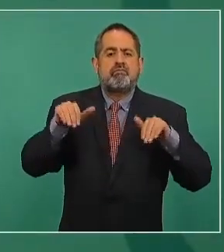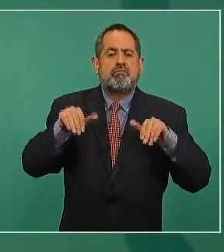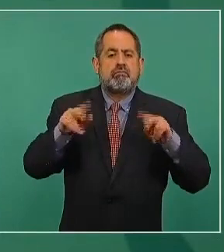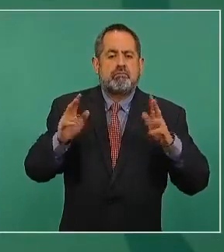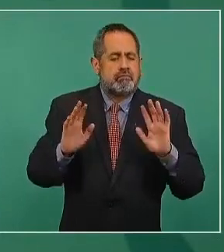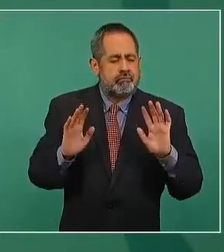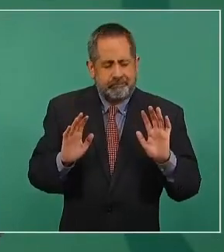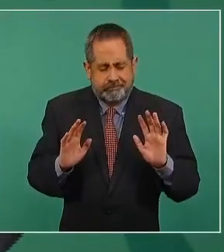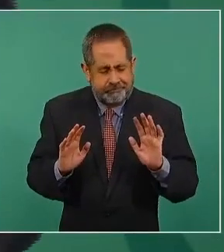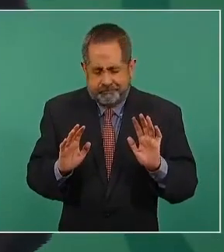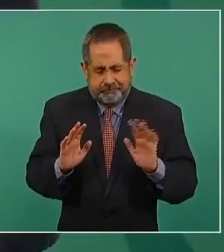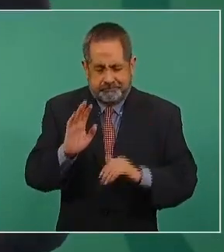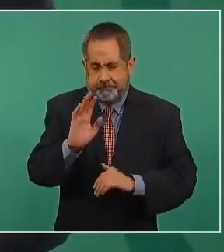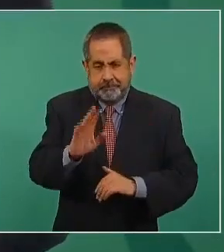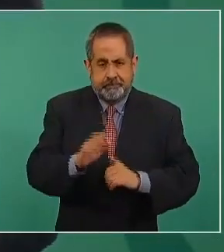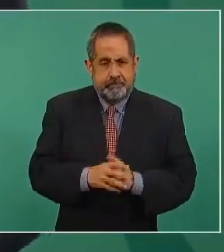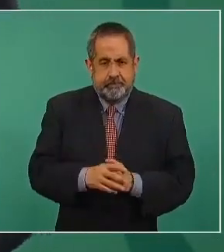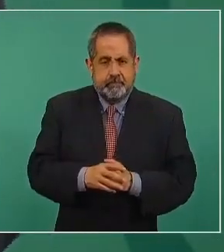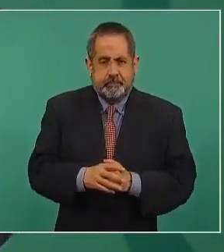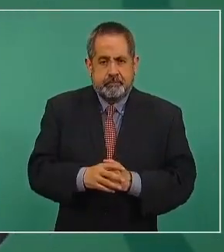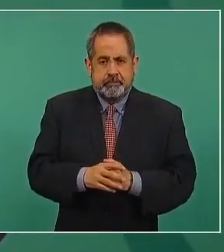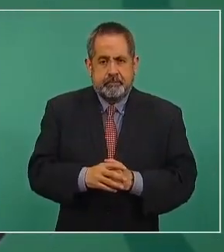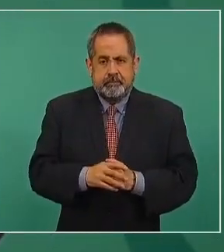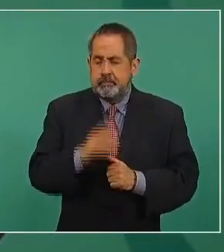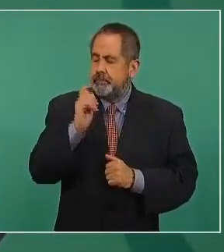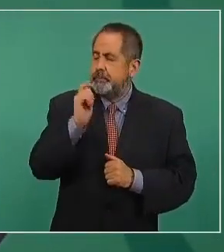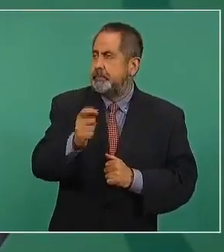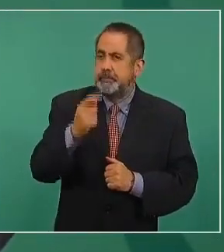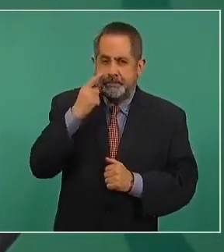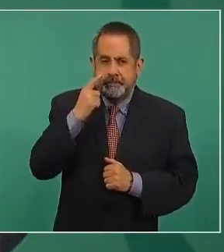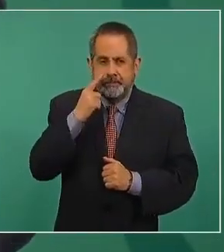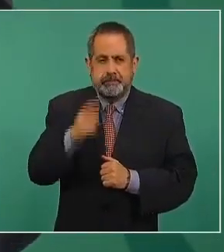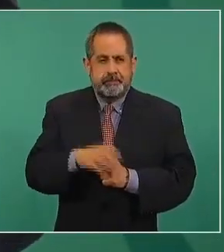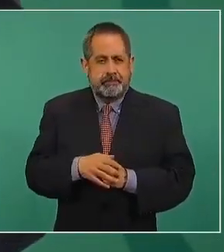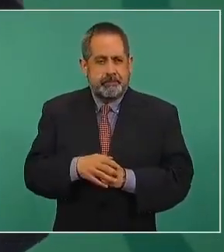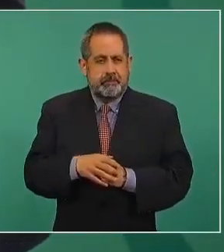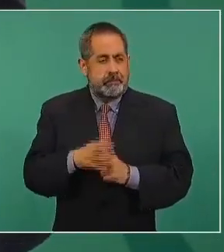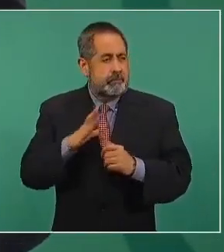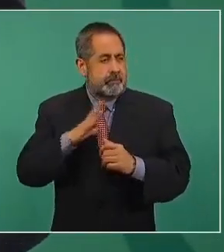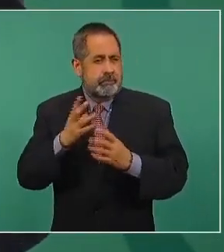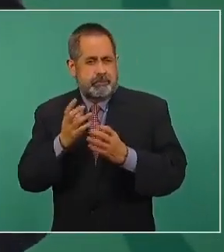pues mire, como es tanto el bloque